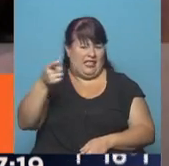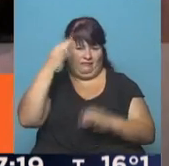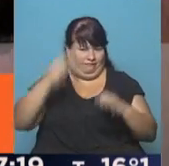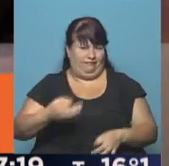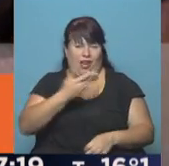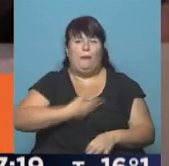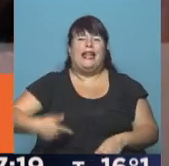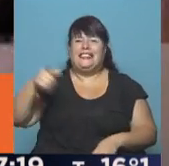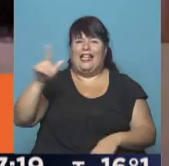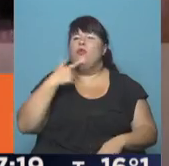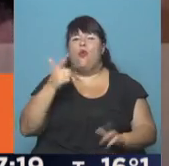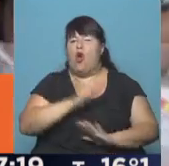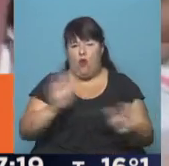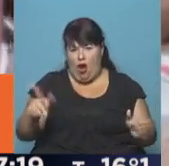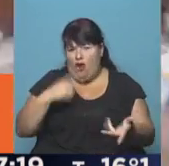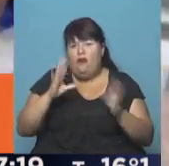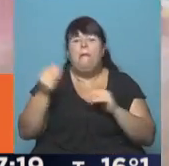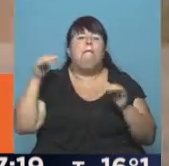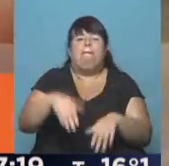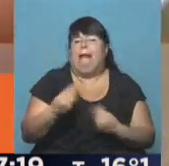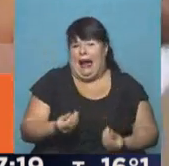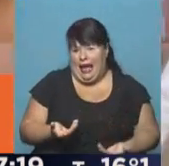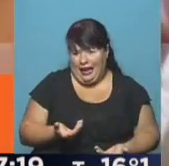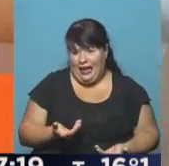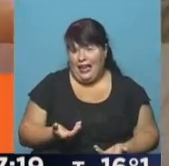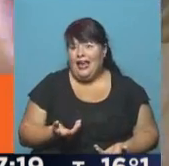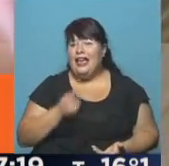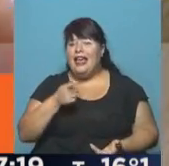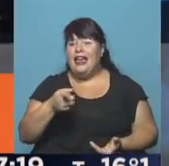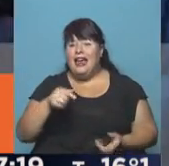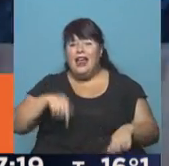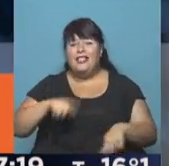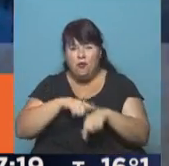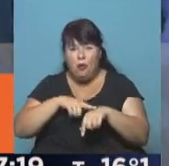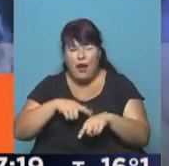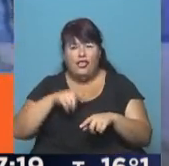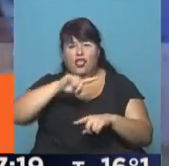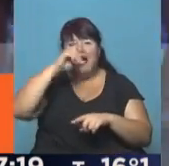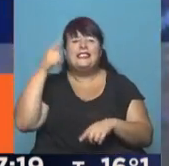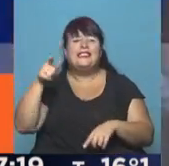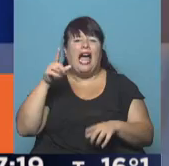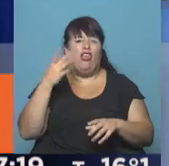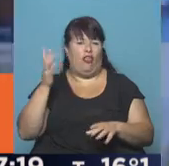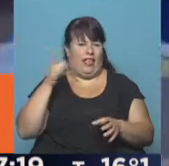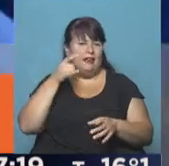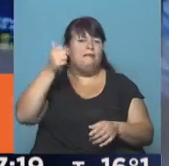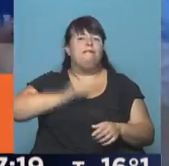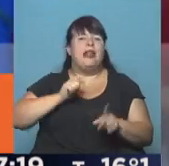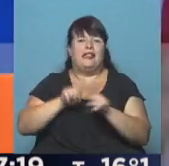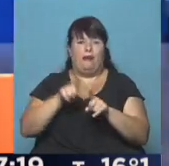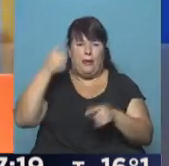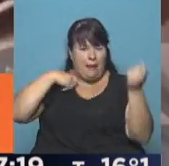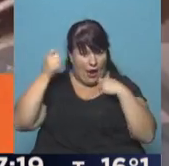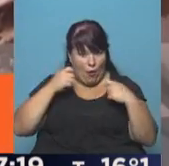duda. No hay otra razón, ¿por qué van a venir? Estamos viendo la instalación de un estado de terrorismo del Paraguay.